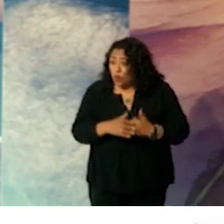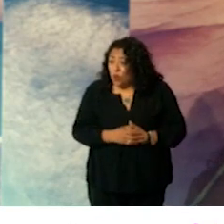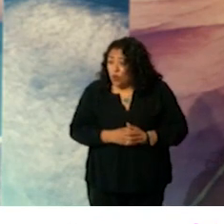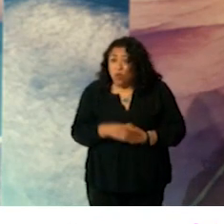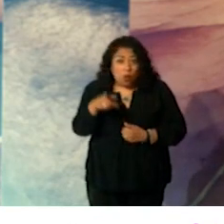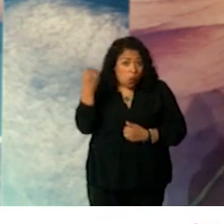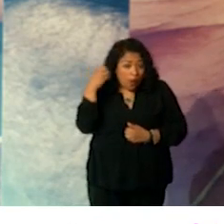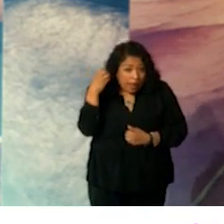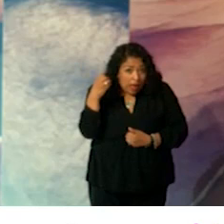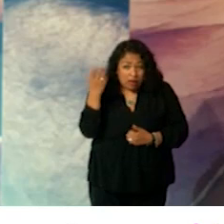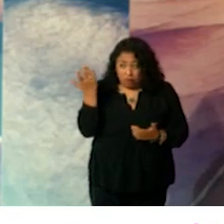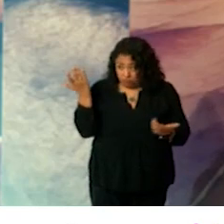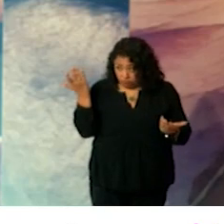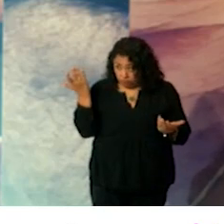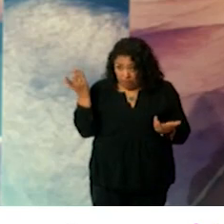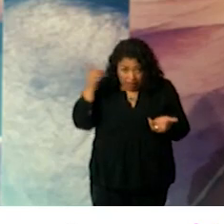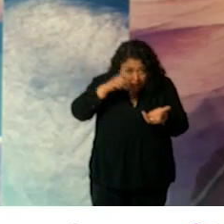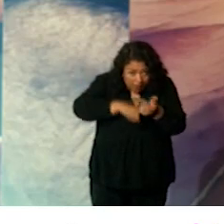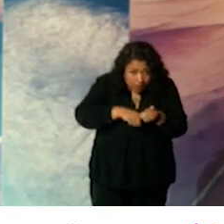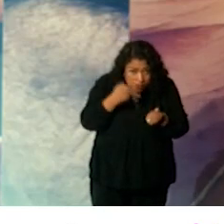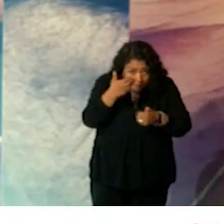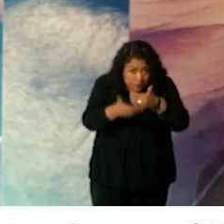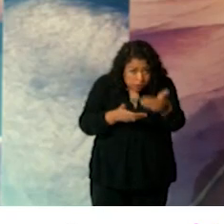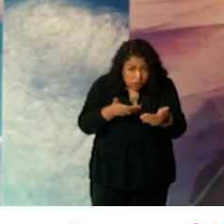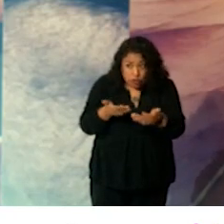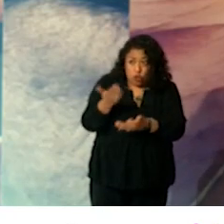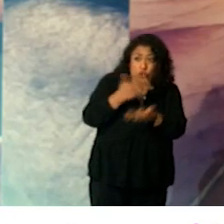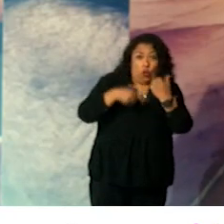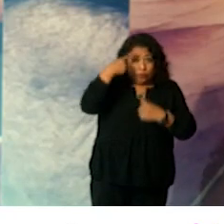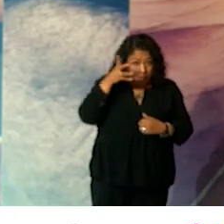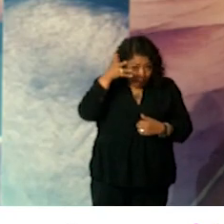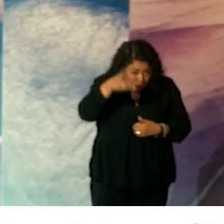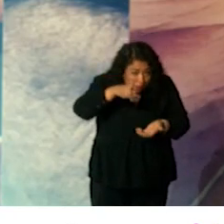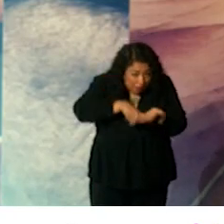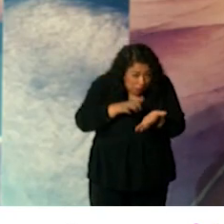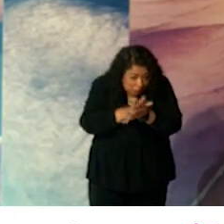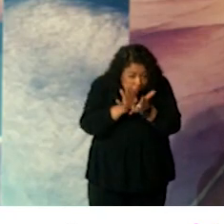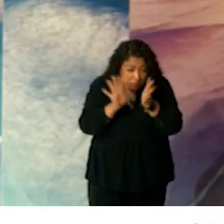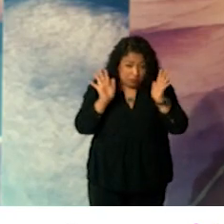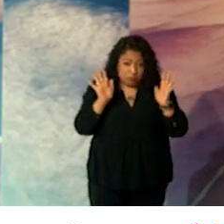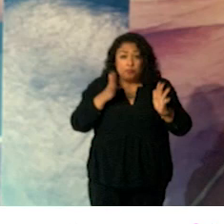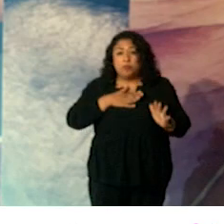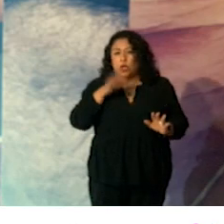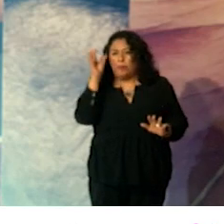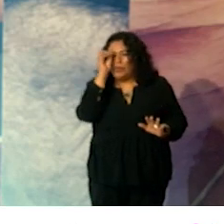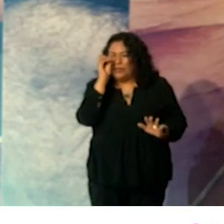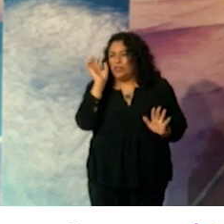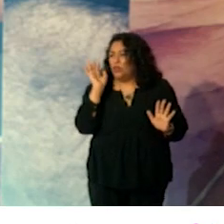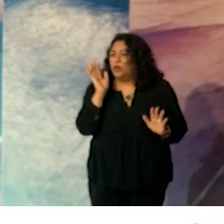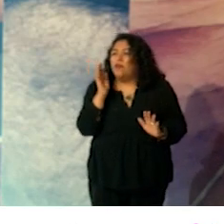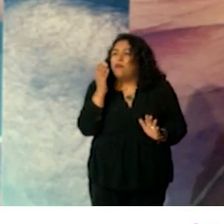Oaxaca. ¿Quién está en el proceso de construcción de todos para el futuro? Yo creo que una de las cosas que no